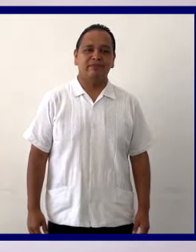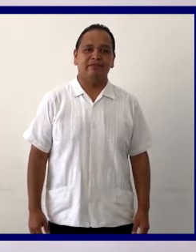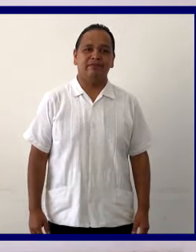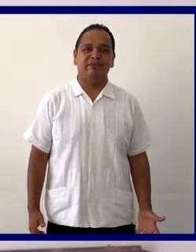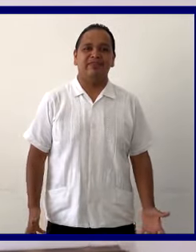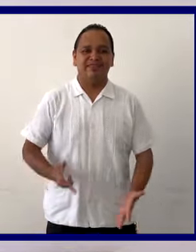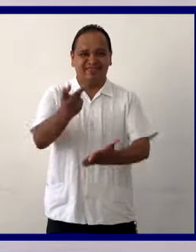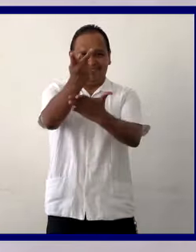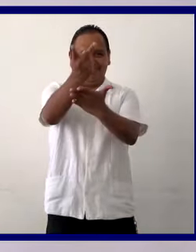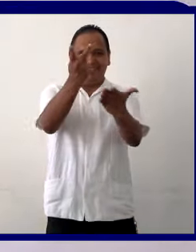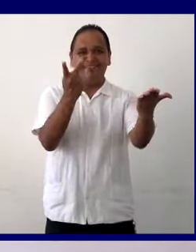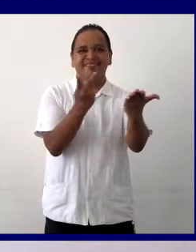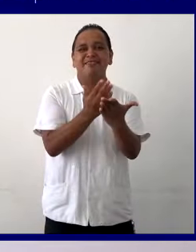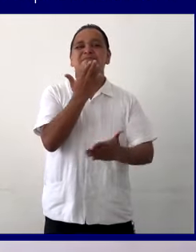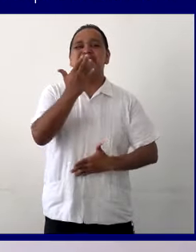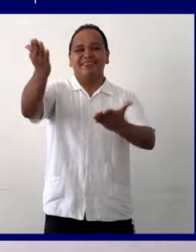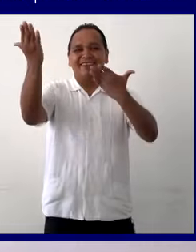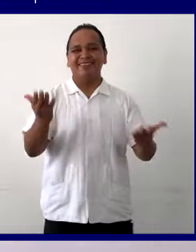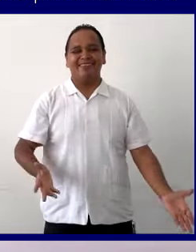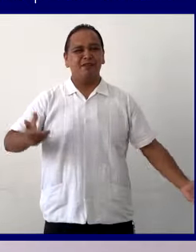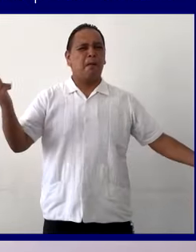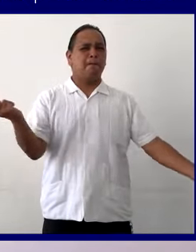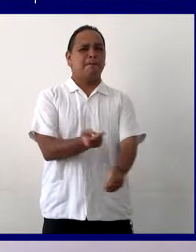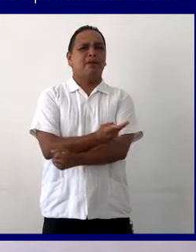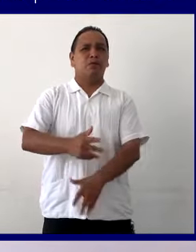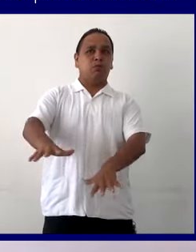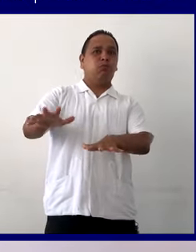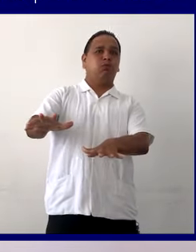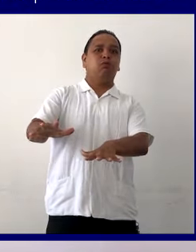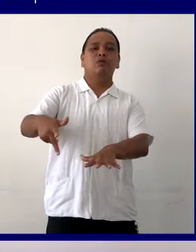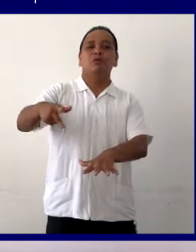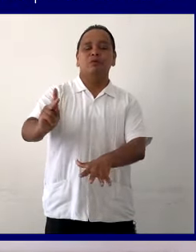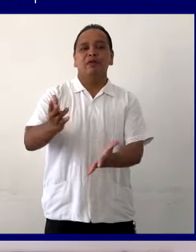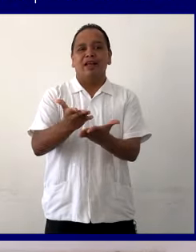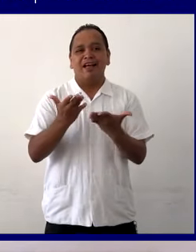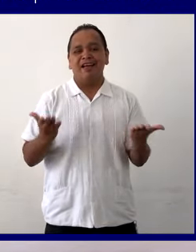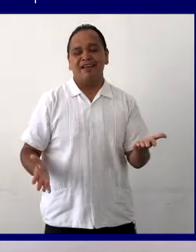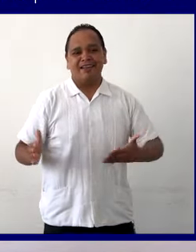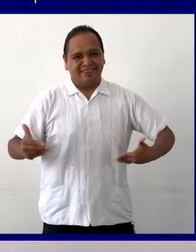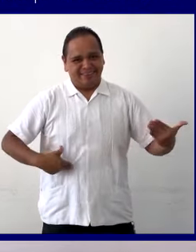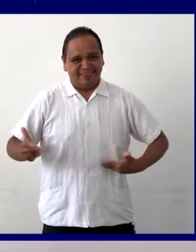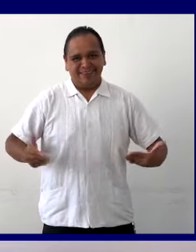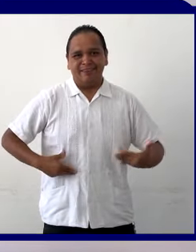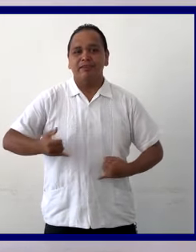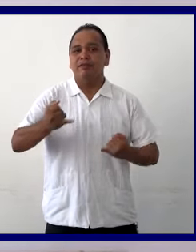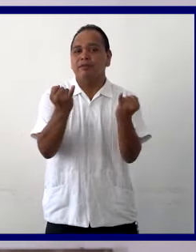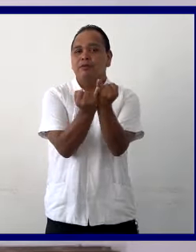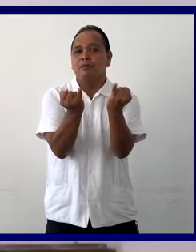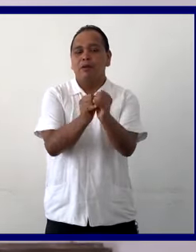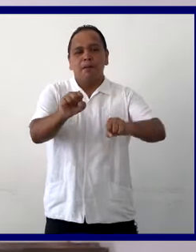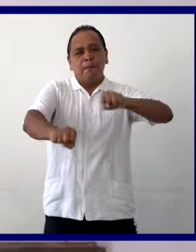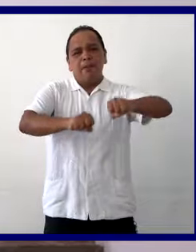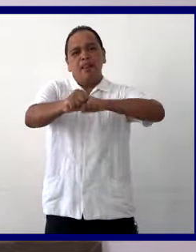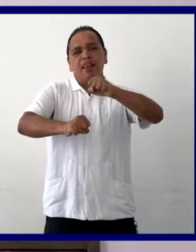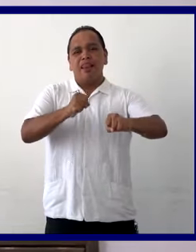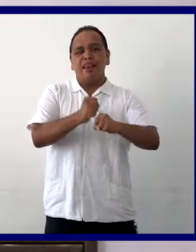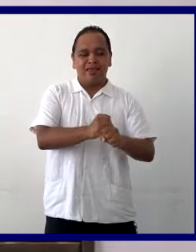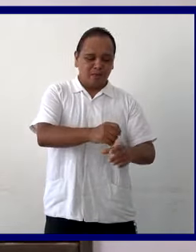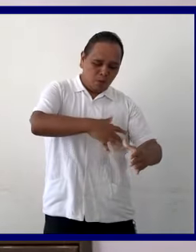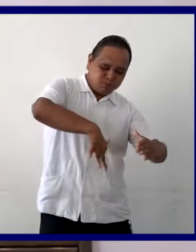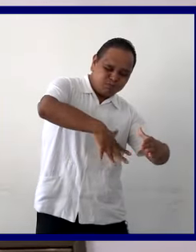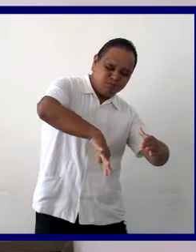Bienvenidos a su programa Paso Mecha, donde les estaremos brindando información y entretenimiento. También estaremos rifando una bicicleta del año que pueden participar